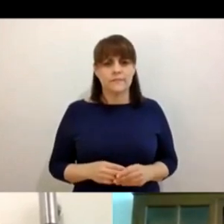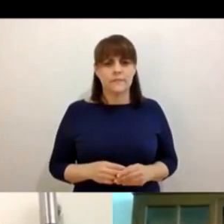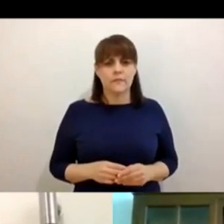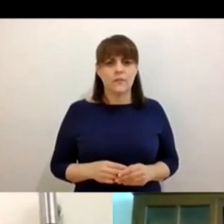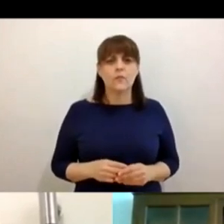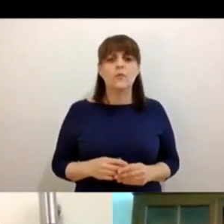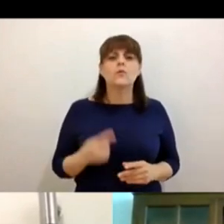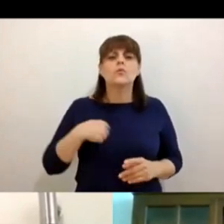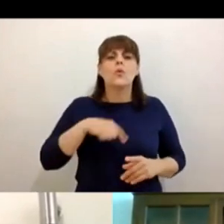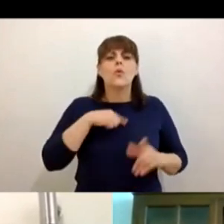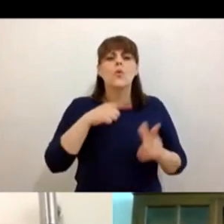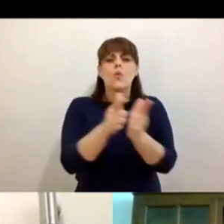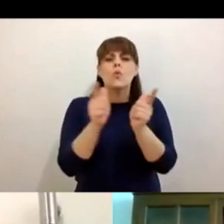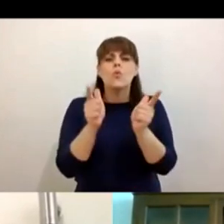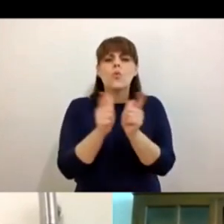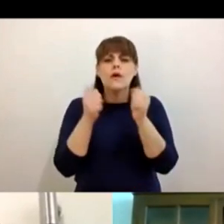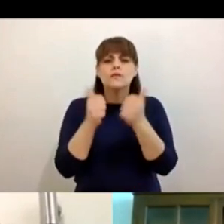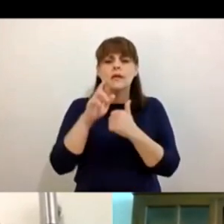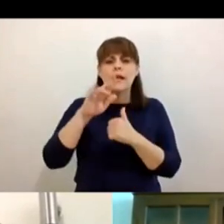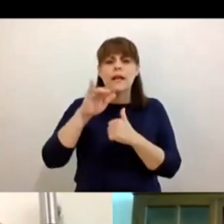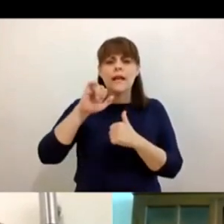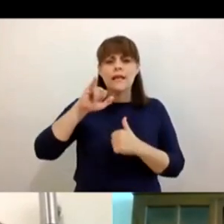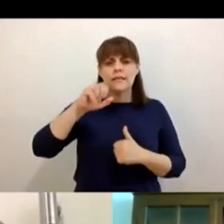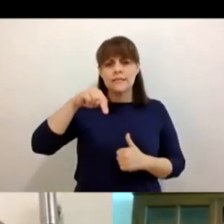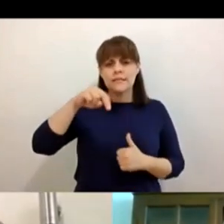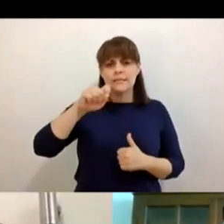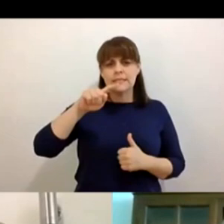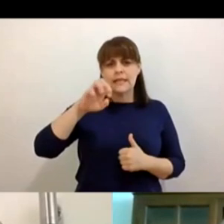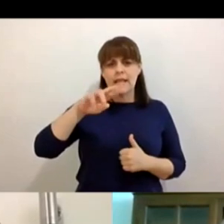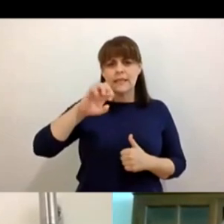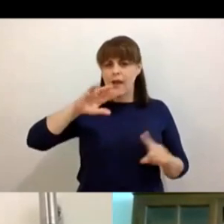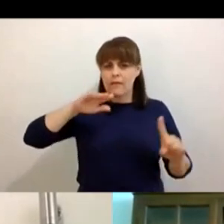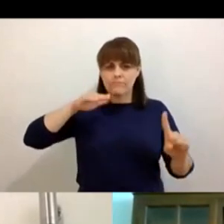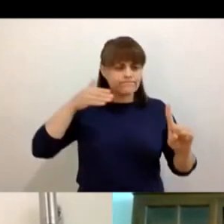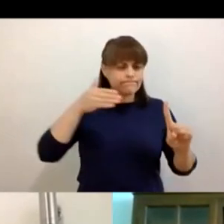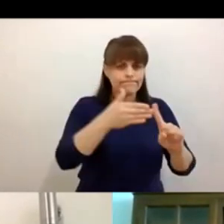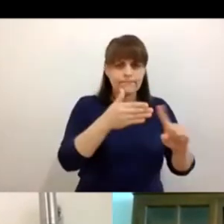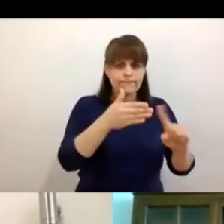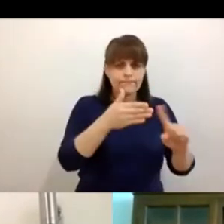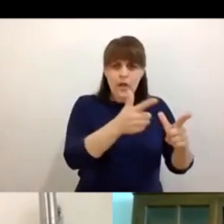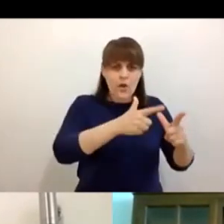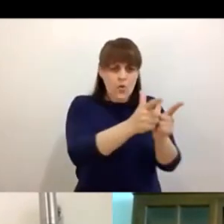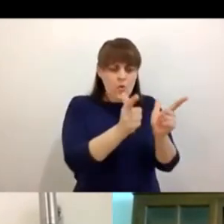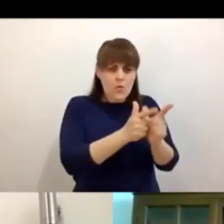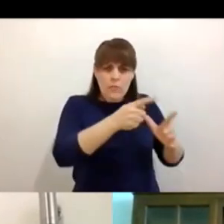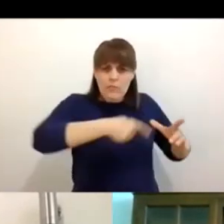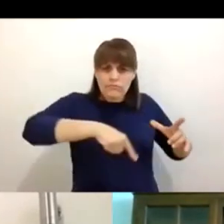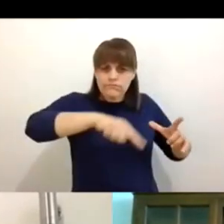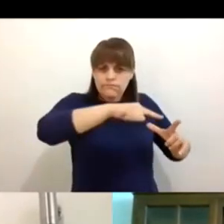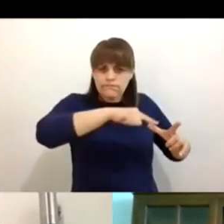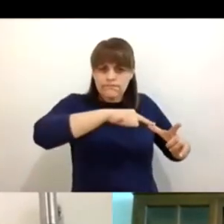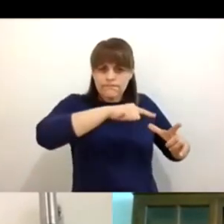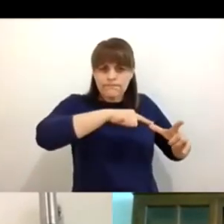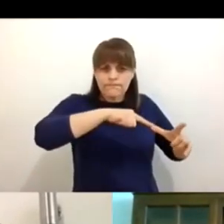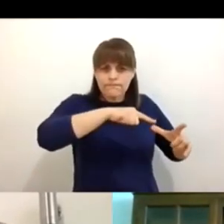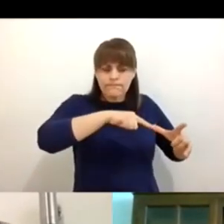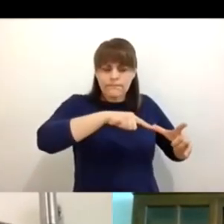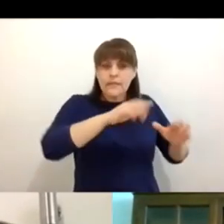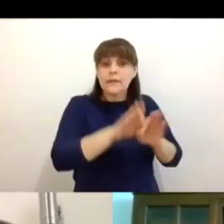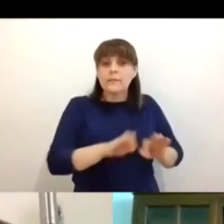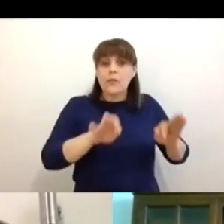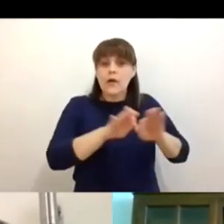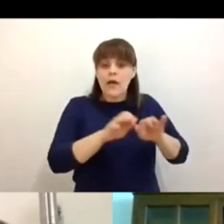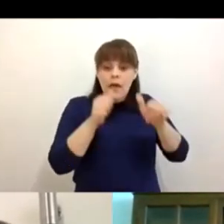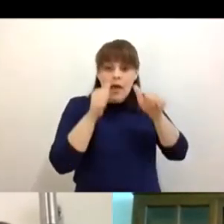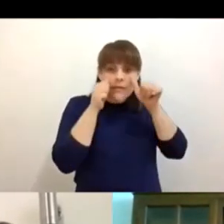una población un poco más específica, de las cuales consideramos que tiene que ser muy importante que se atienda como